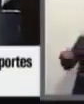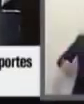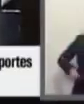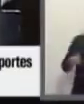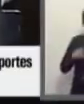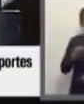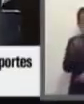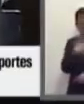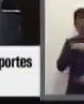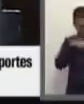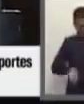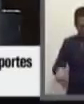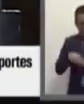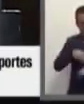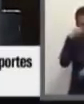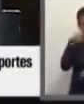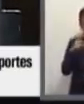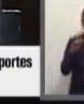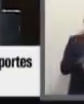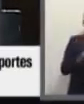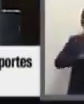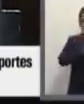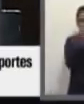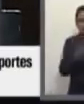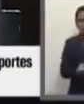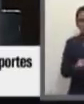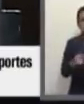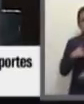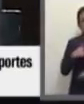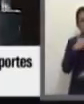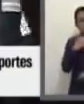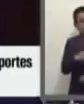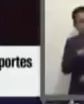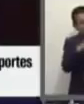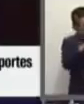patrimonio nacional y yo prefiero el lago, compañeros y compañeras.